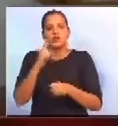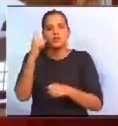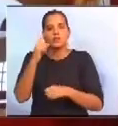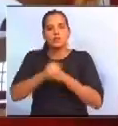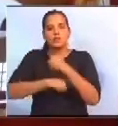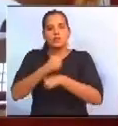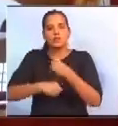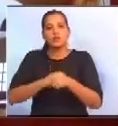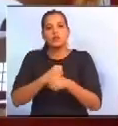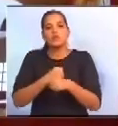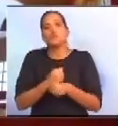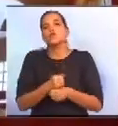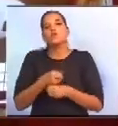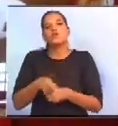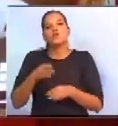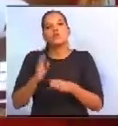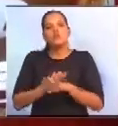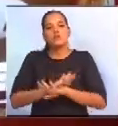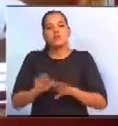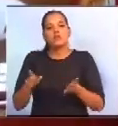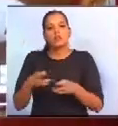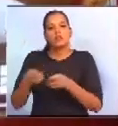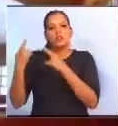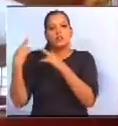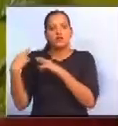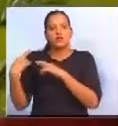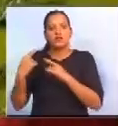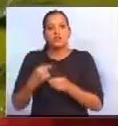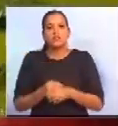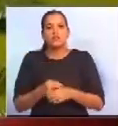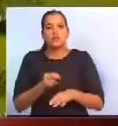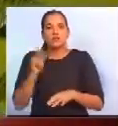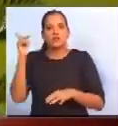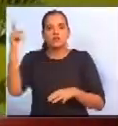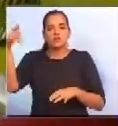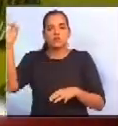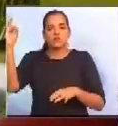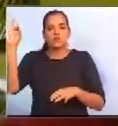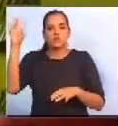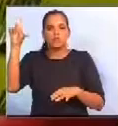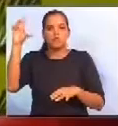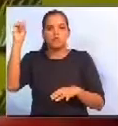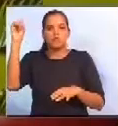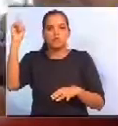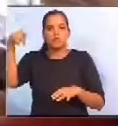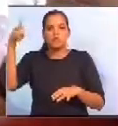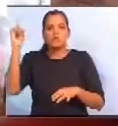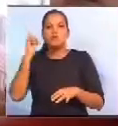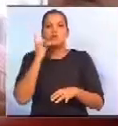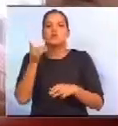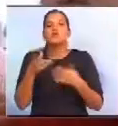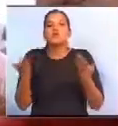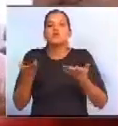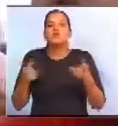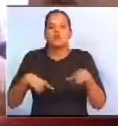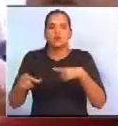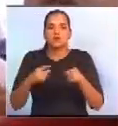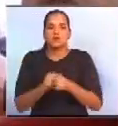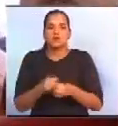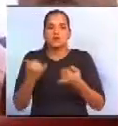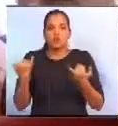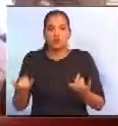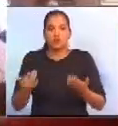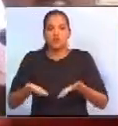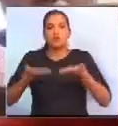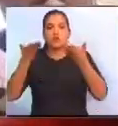hasta que representantes de la flota petrolera ecuatoriana FLOPEC les destine un lugar permanente. Se asignaron